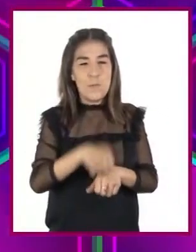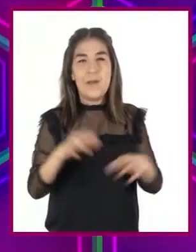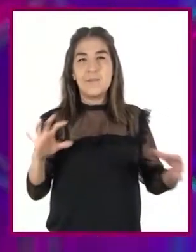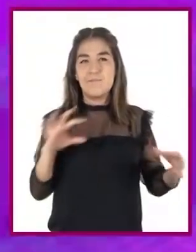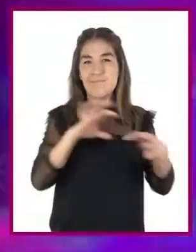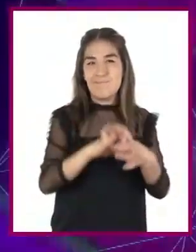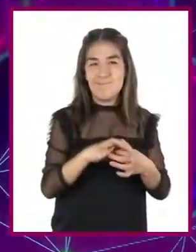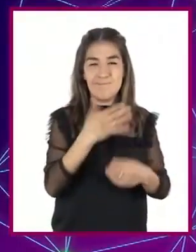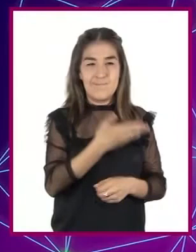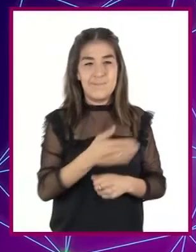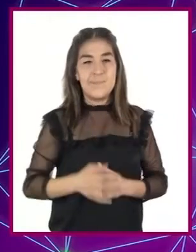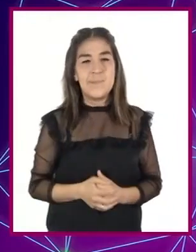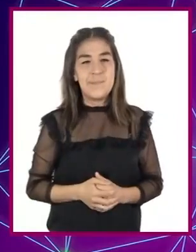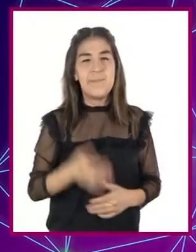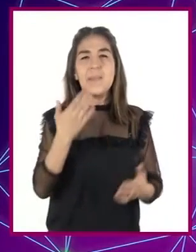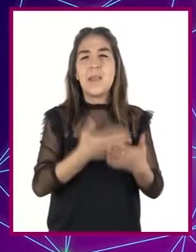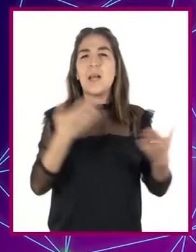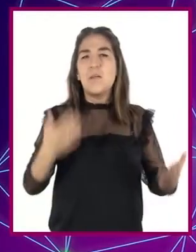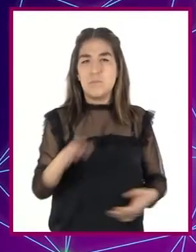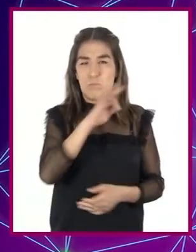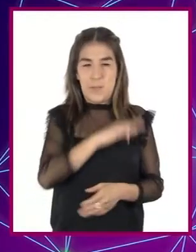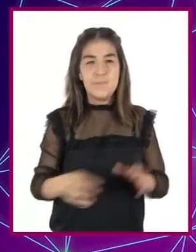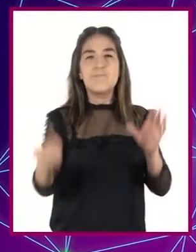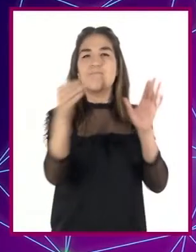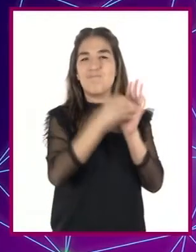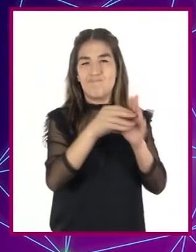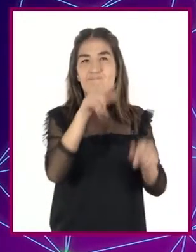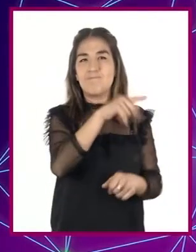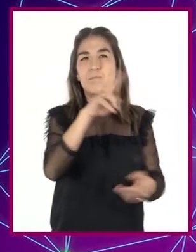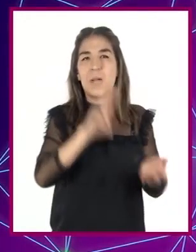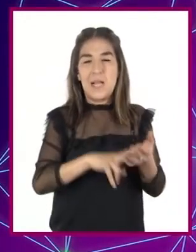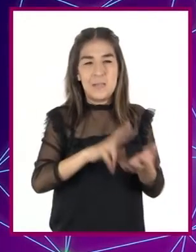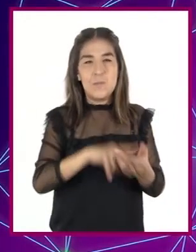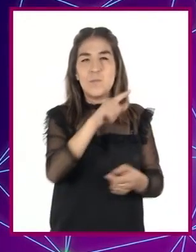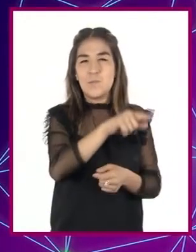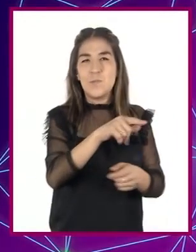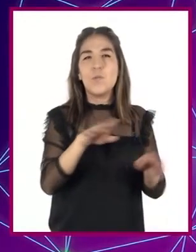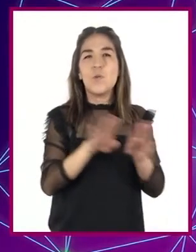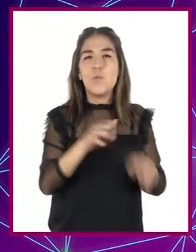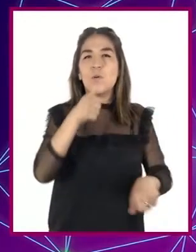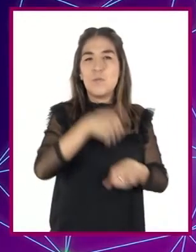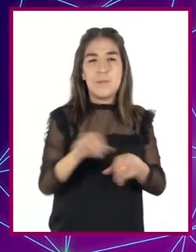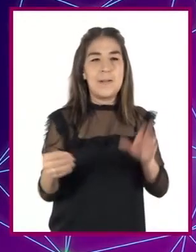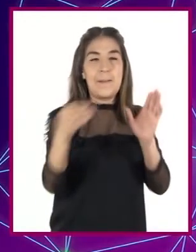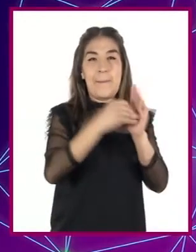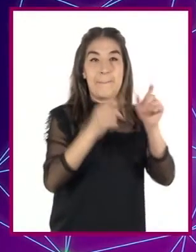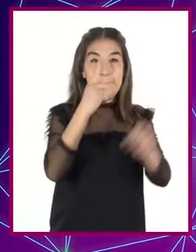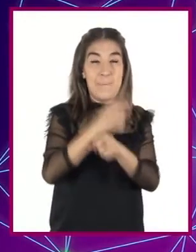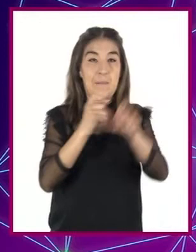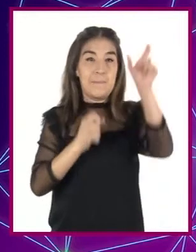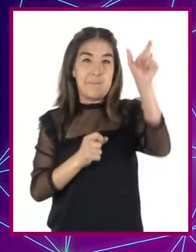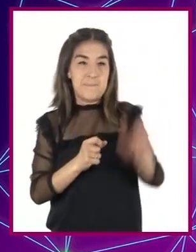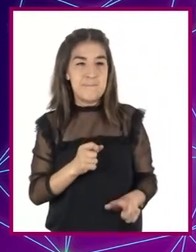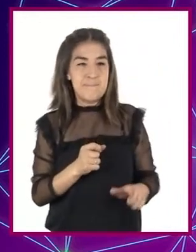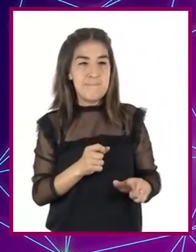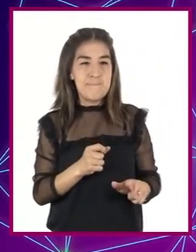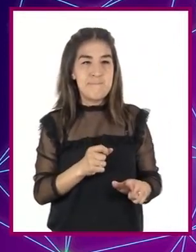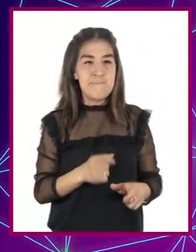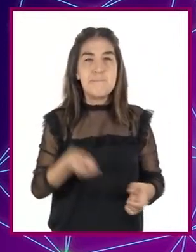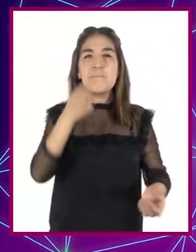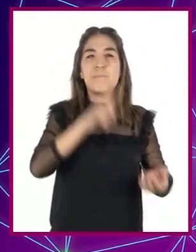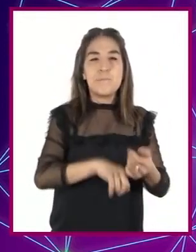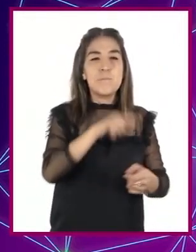intervalo. Ahora podemos construir la tabla de frecuencias en la cual hemos colocado, en la primera columna, los